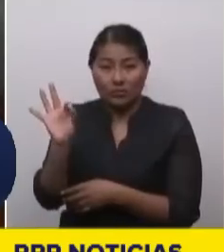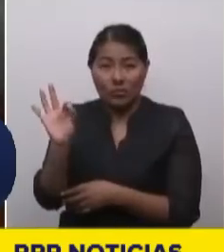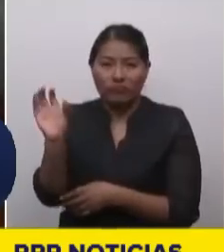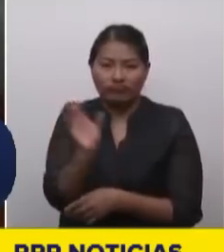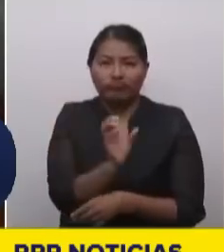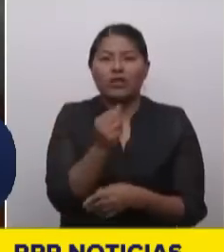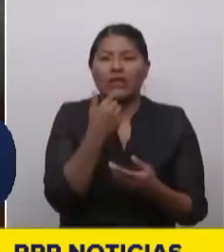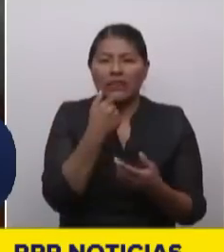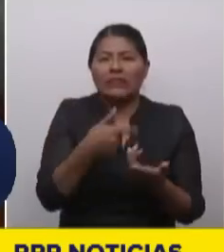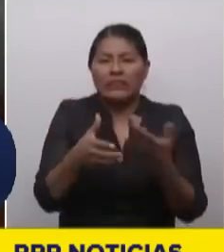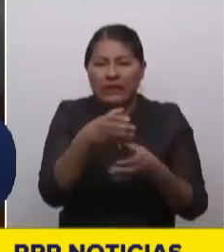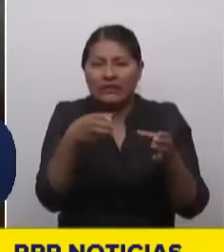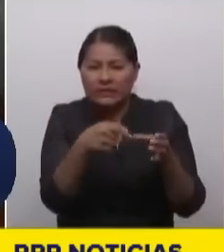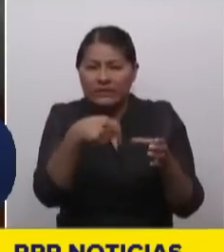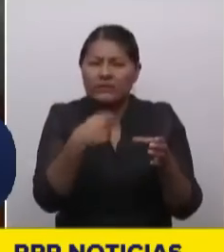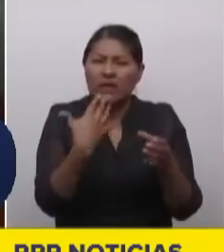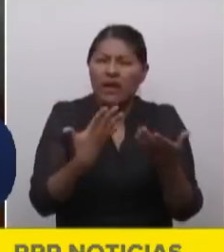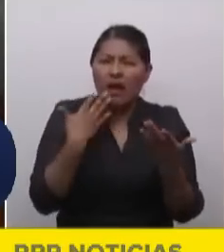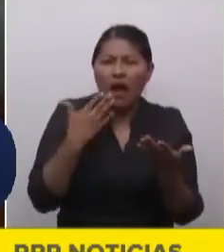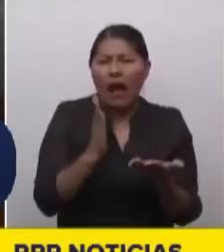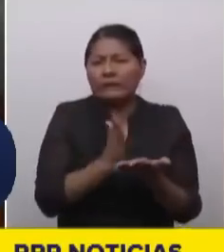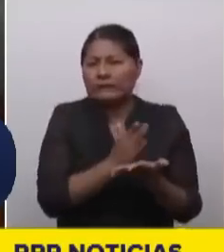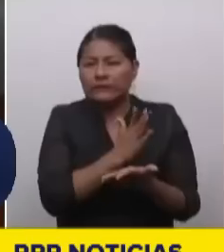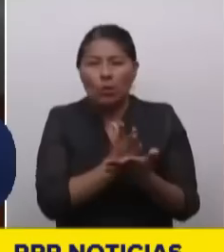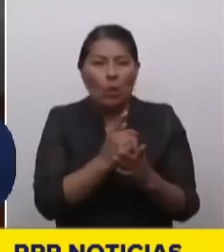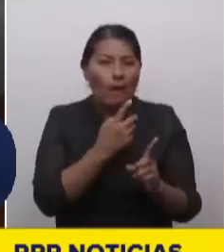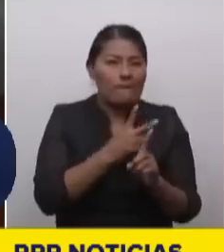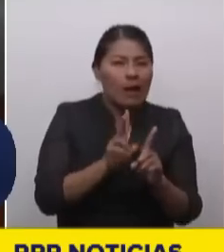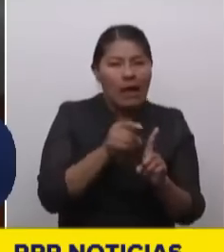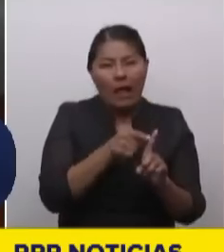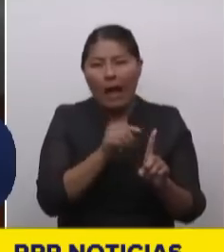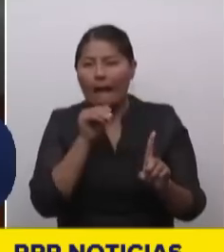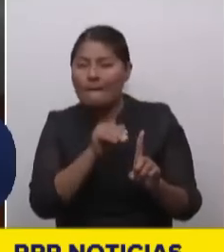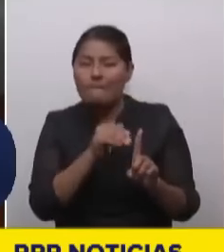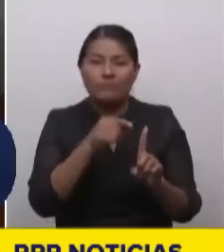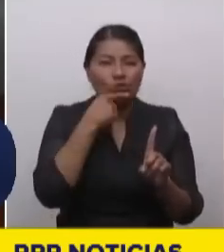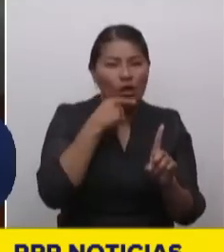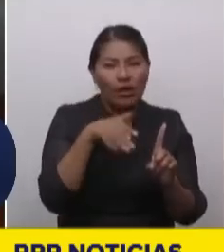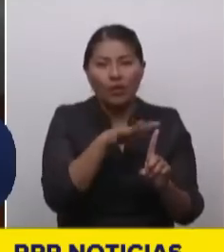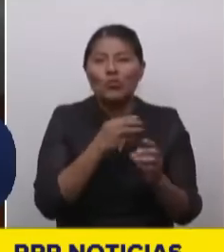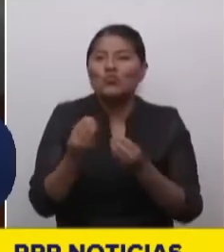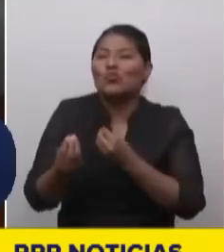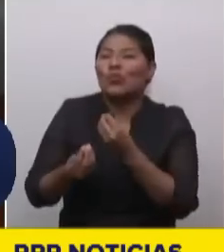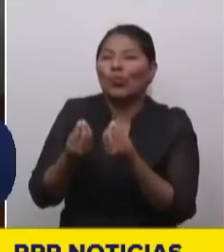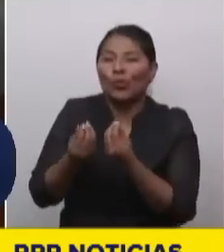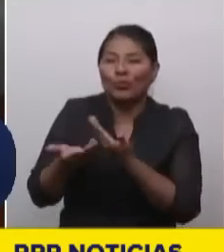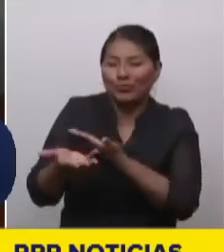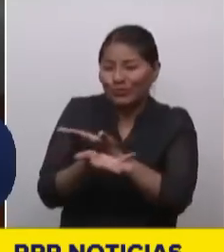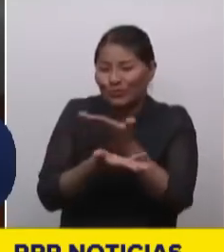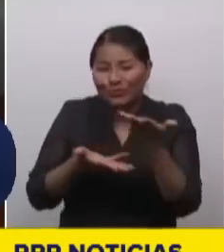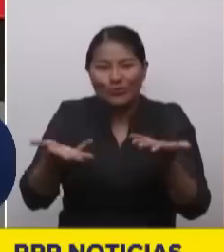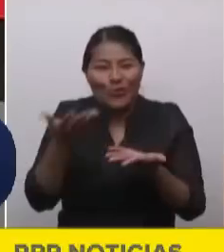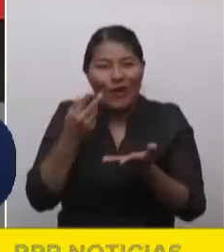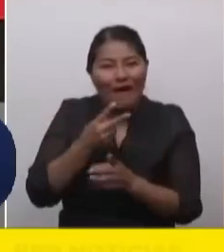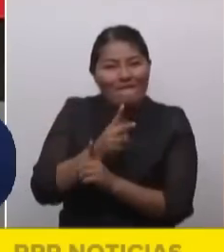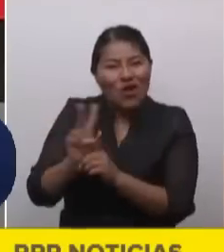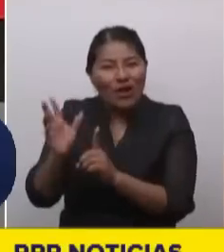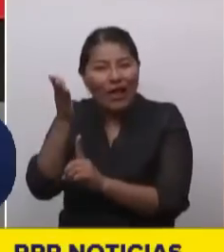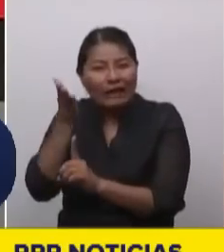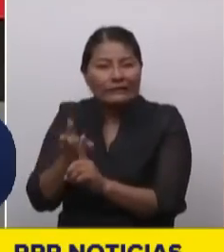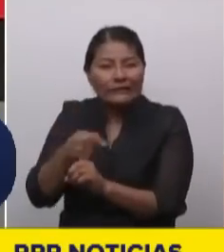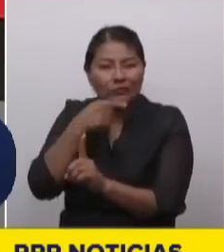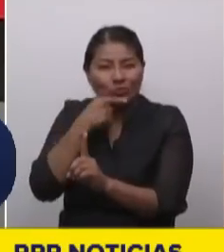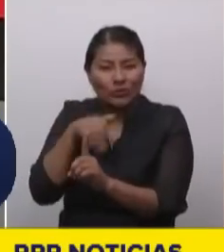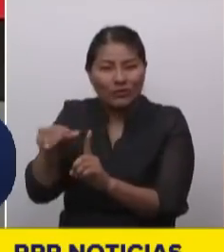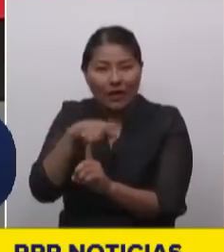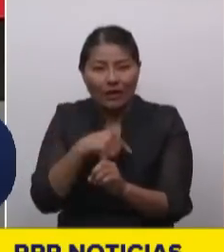espacios públicos. Es una cifra que recoge la Municipalidad de Lima en la actual gestión. ¿Cómo luchar contra la violencia contra la mujer